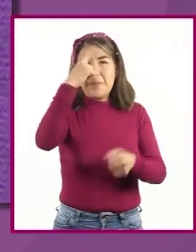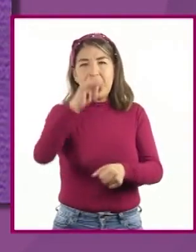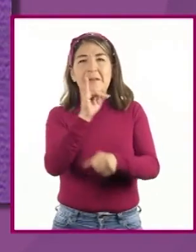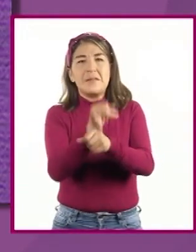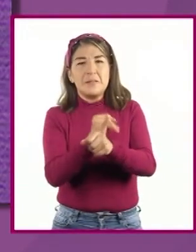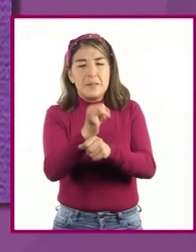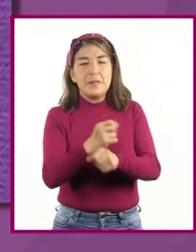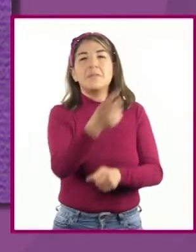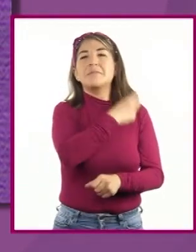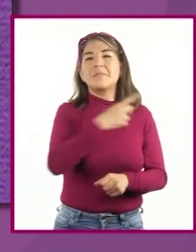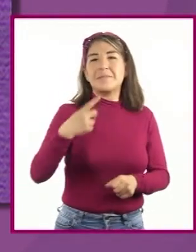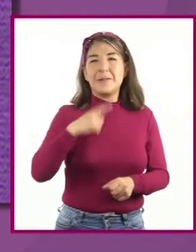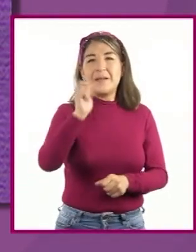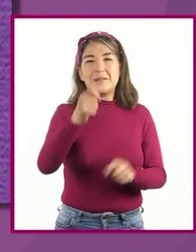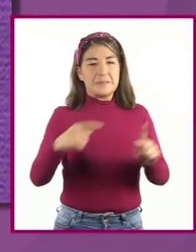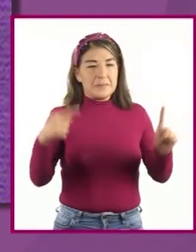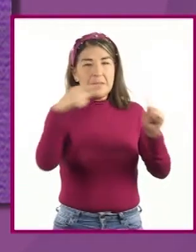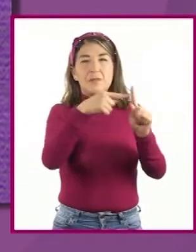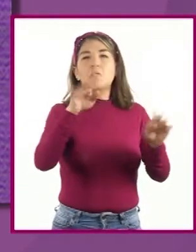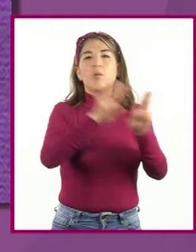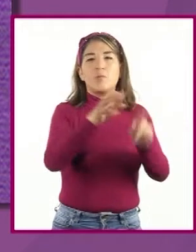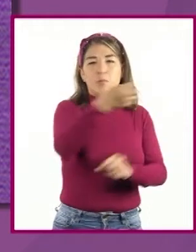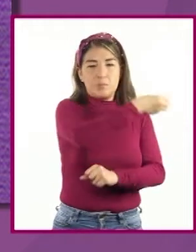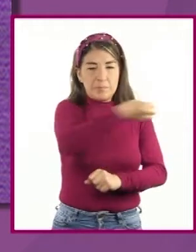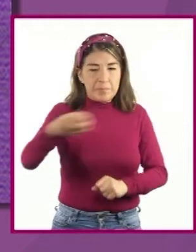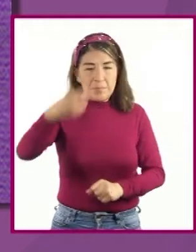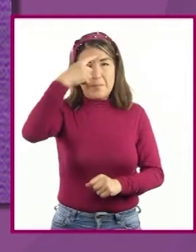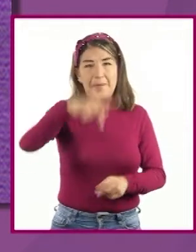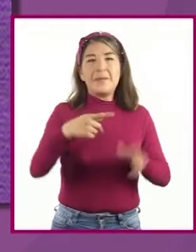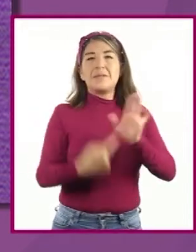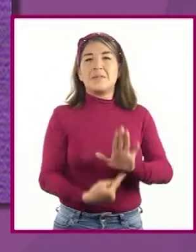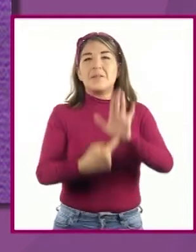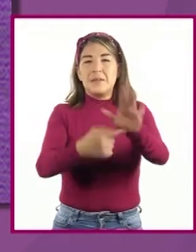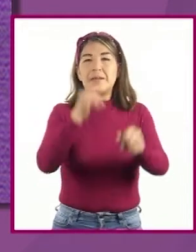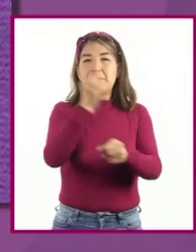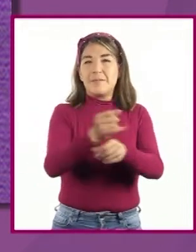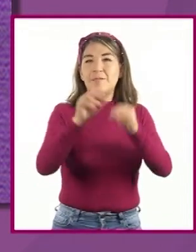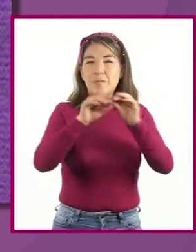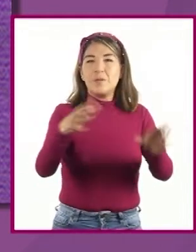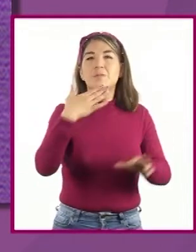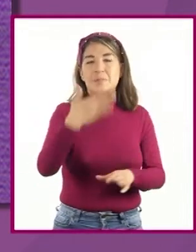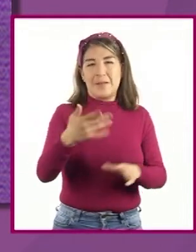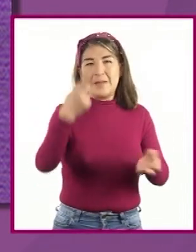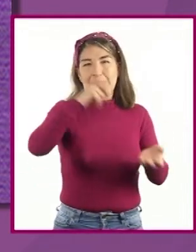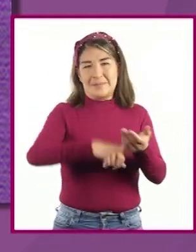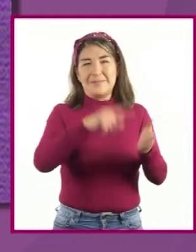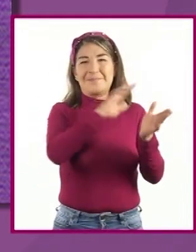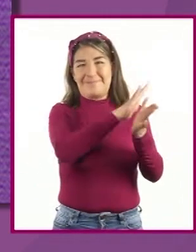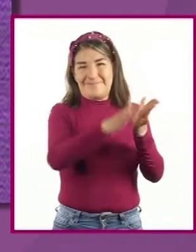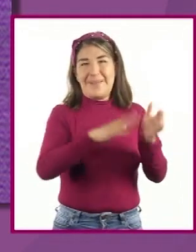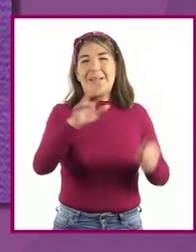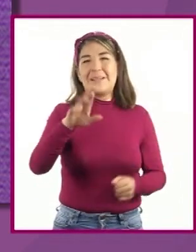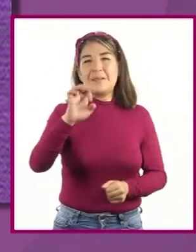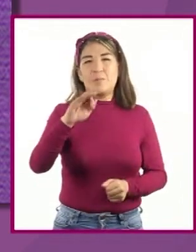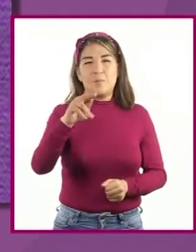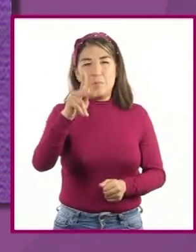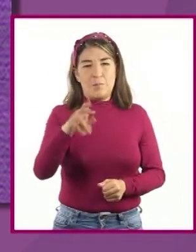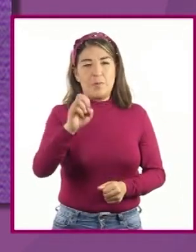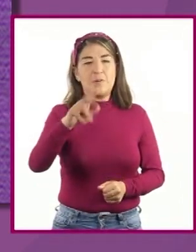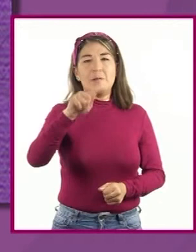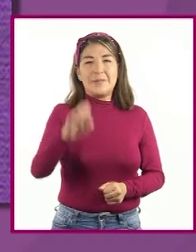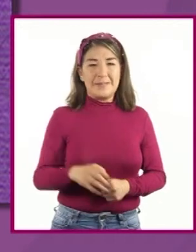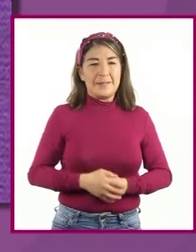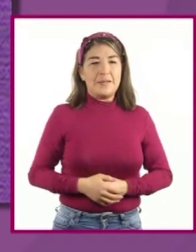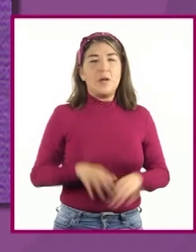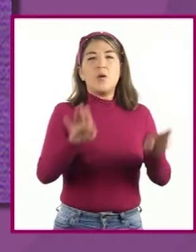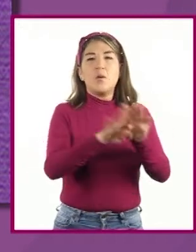investigación se refiere al patrón general de organización y presentación de la información que compone el reporte. El estilo se refiere